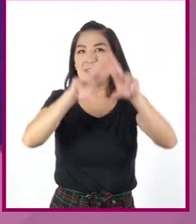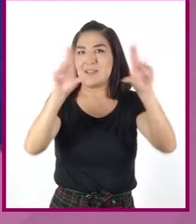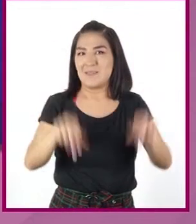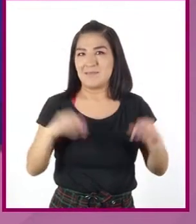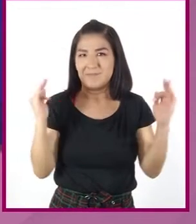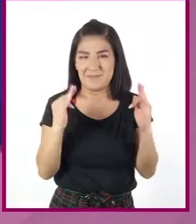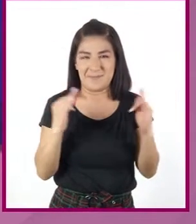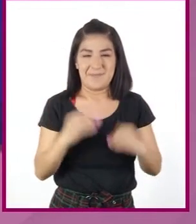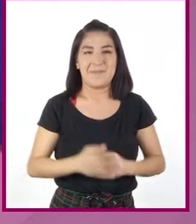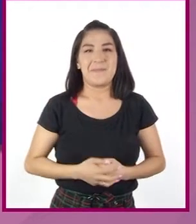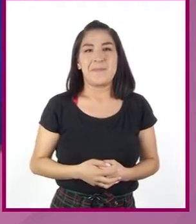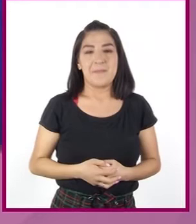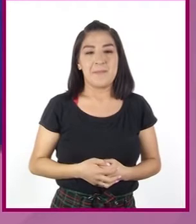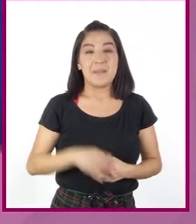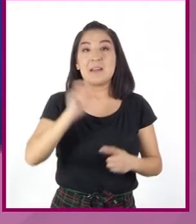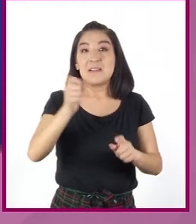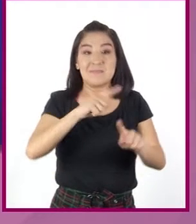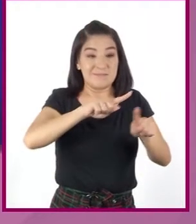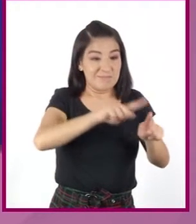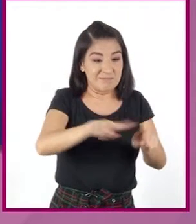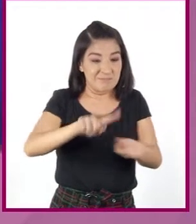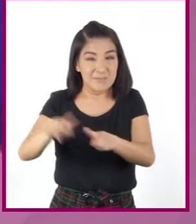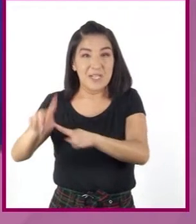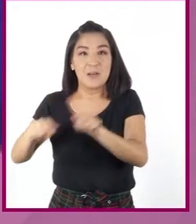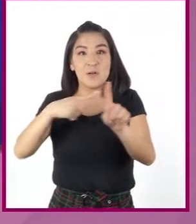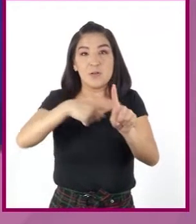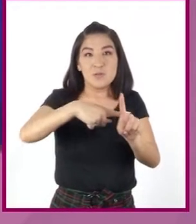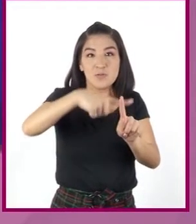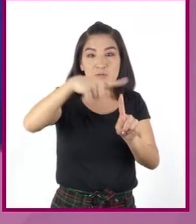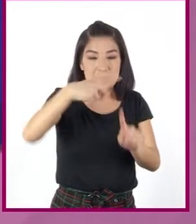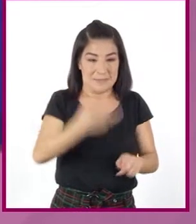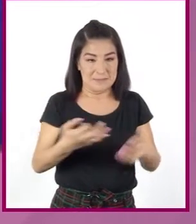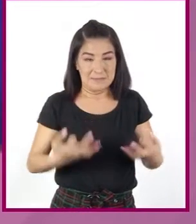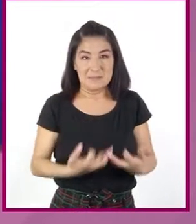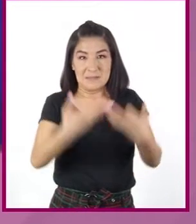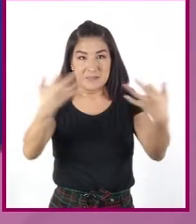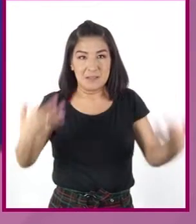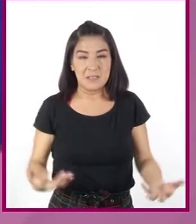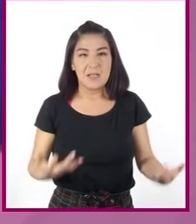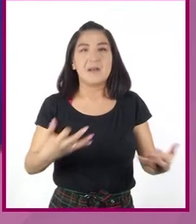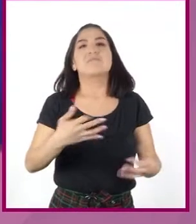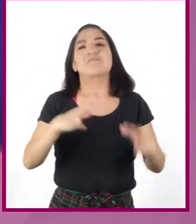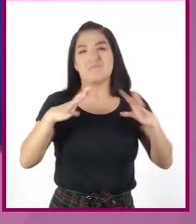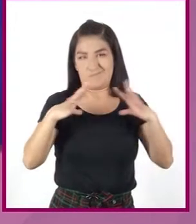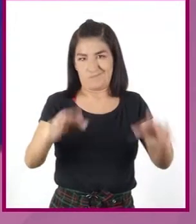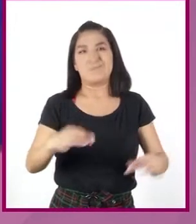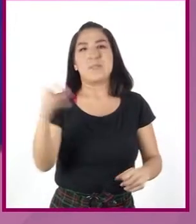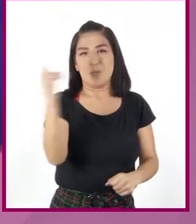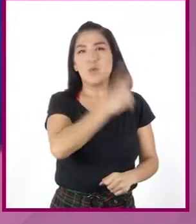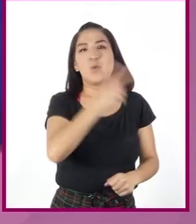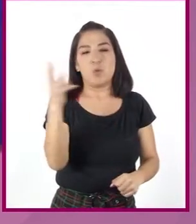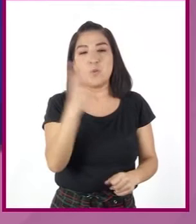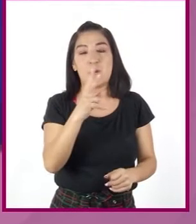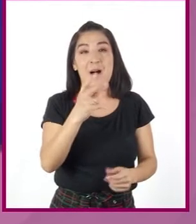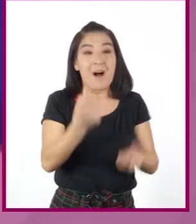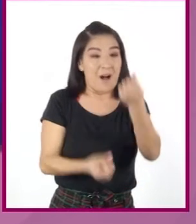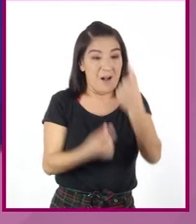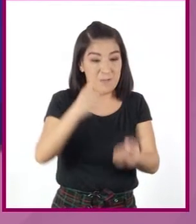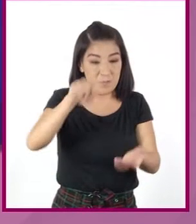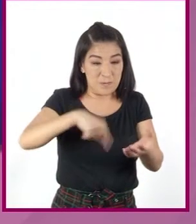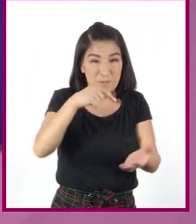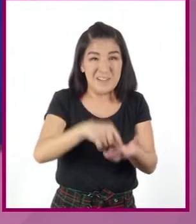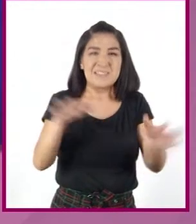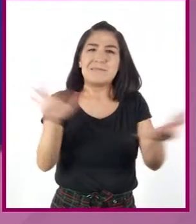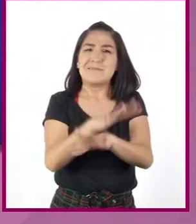Las diferencias de temperatura en la superficie terrestre originan el viento, En algunos lugares son tan drásticos